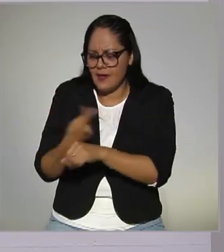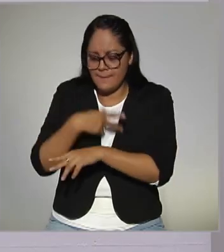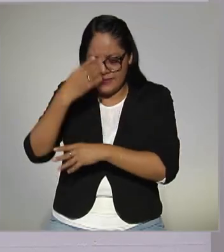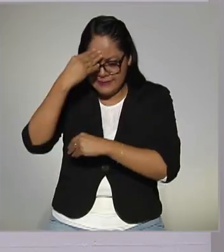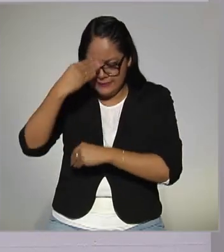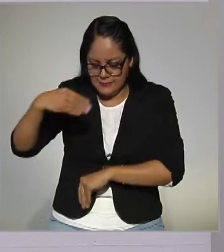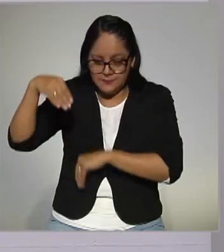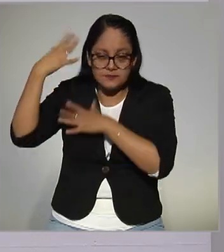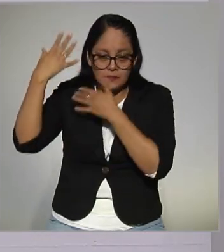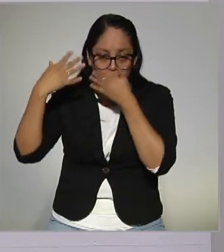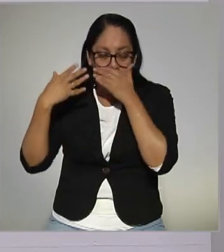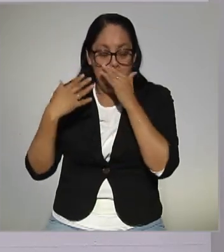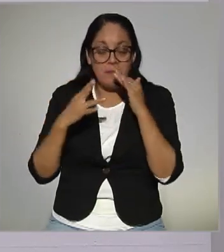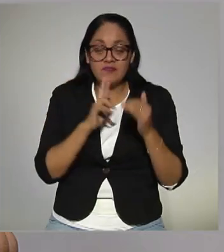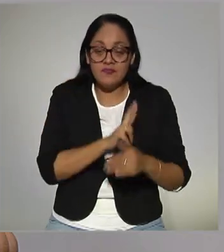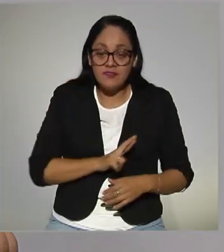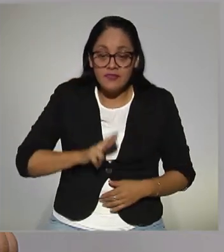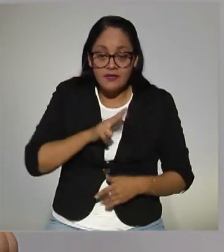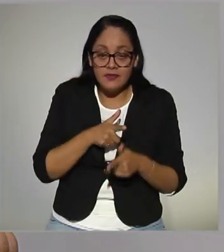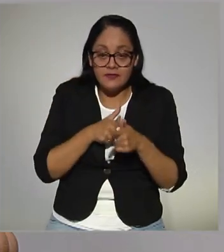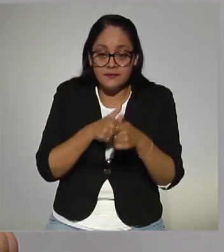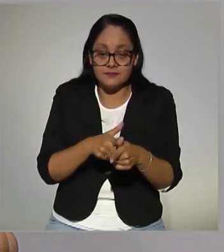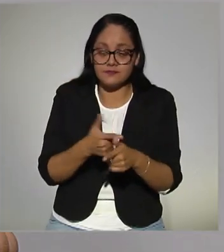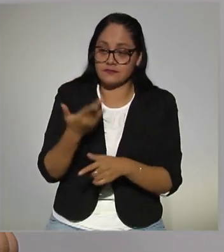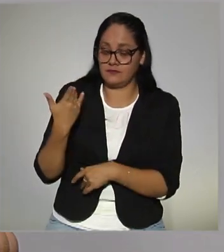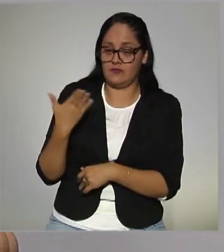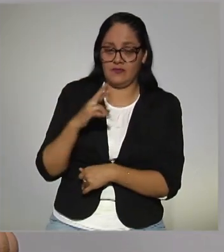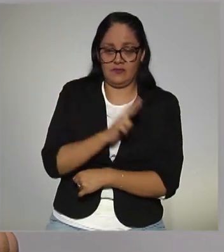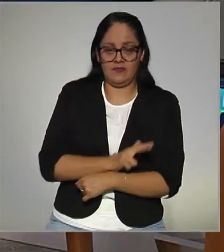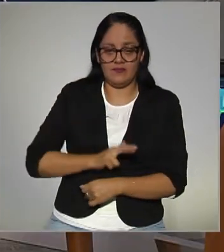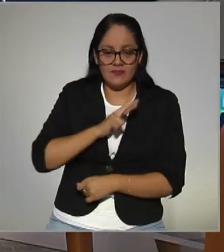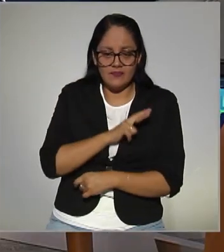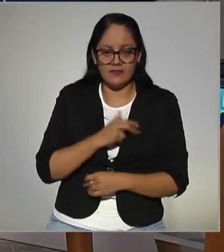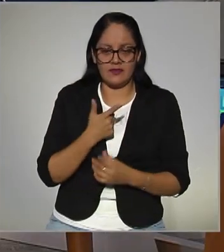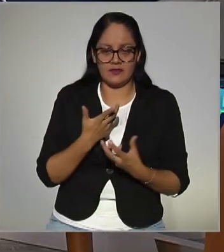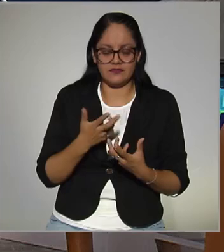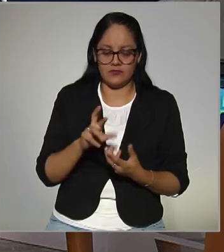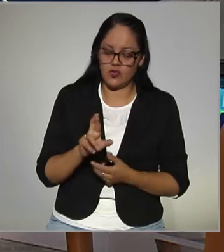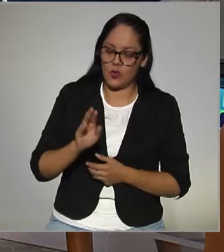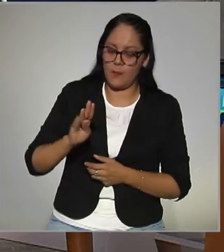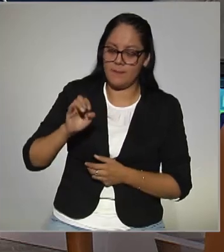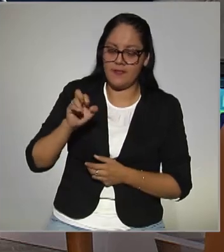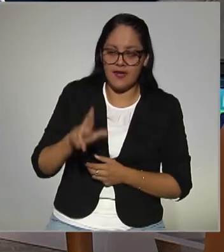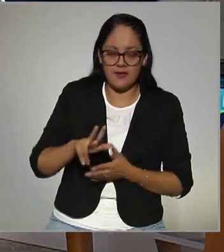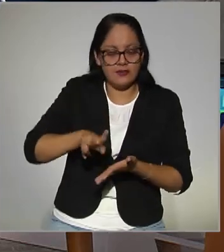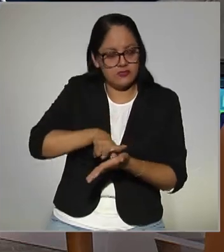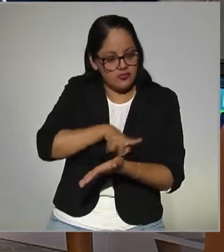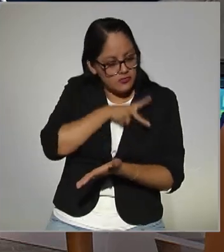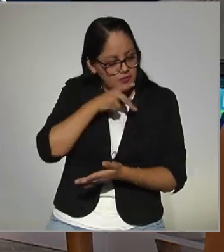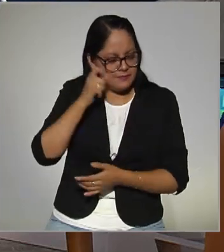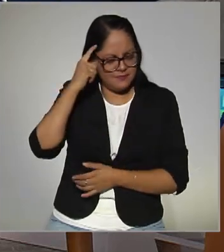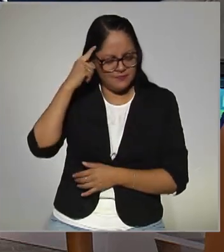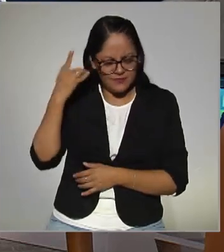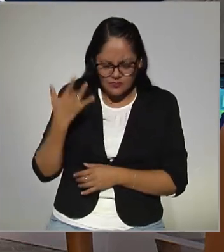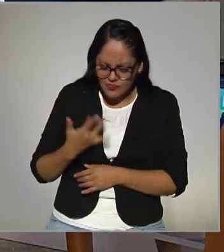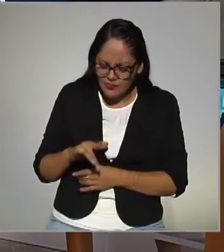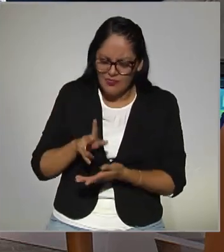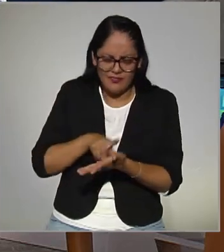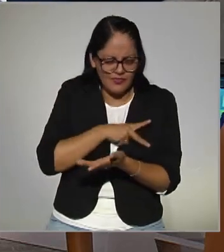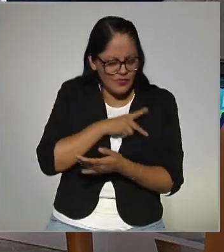en el remordimiento, ¿no? que mencionaban del remordimiento, es rumear, ¿no? Es volver a morder ese dolor, volver a